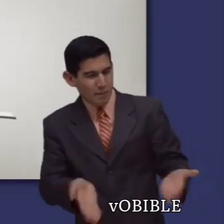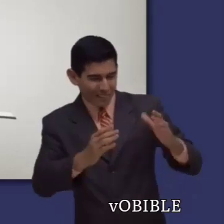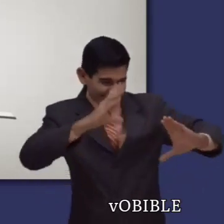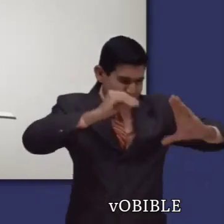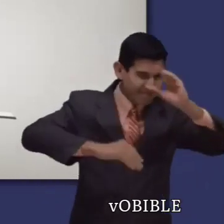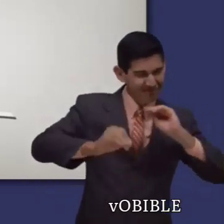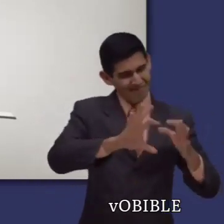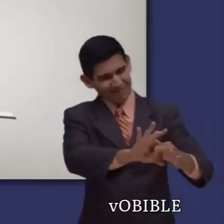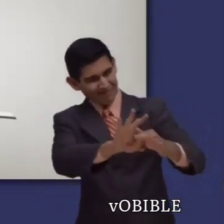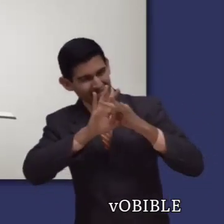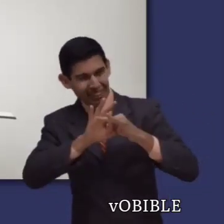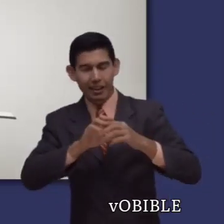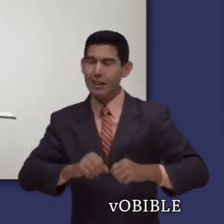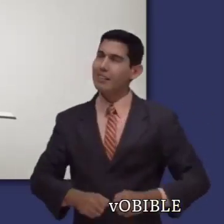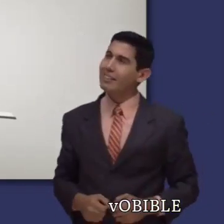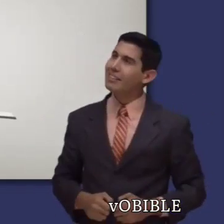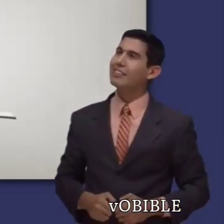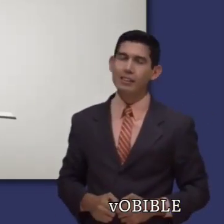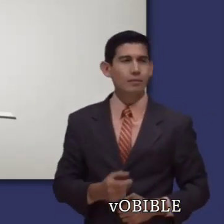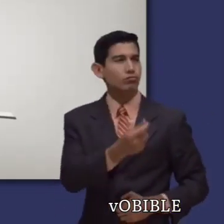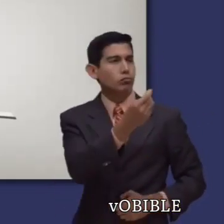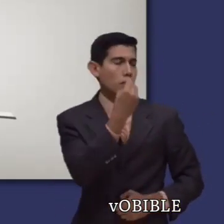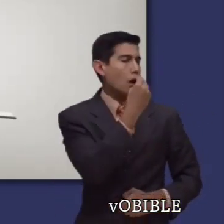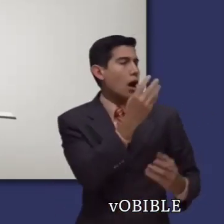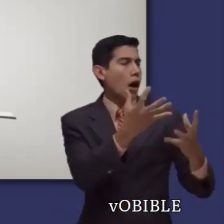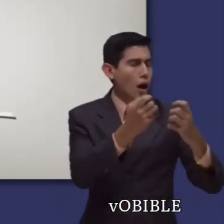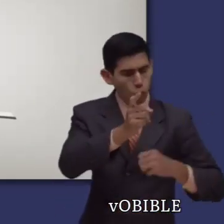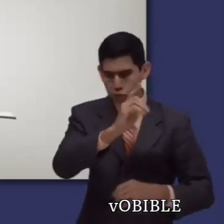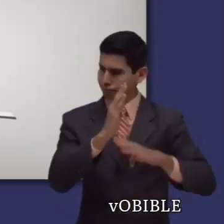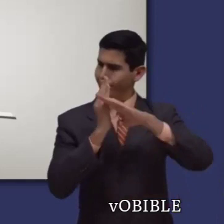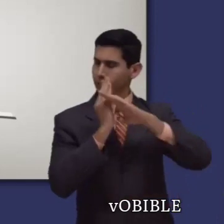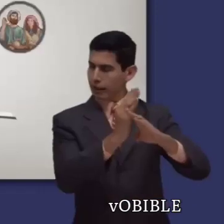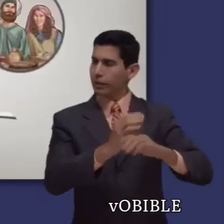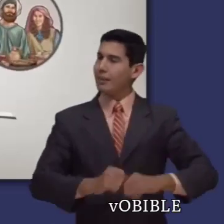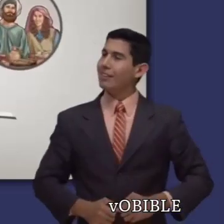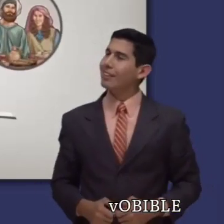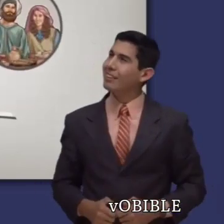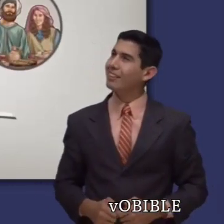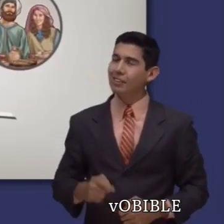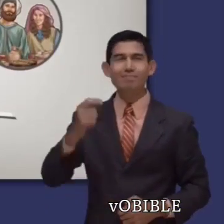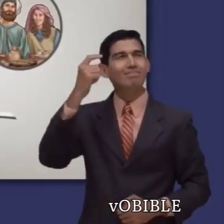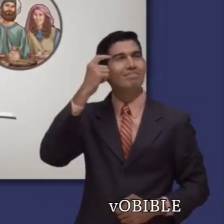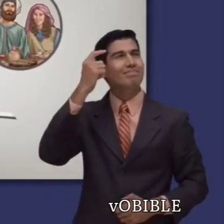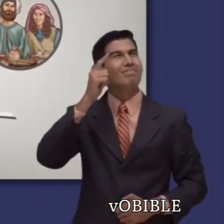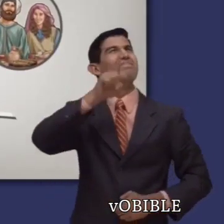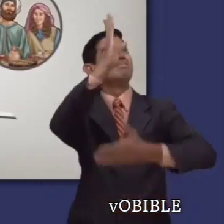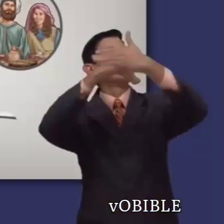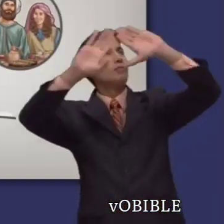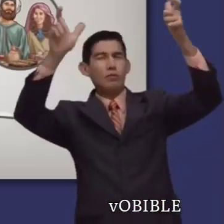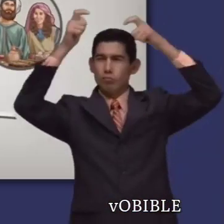conocer bien la verdad, en que los cristianos no debemos amar el dinero, y en que debemos aferrarnos a la vida